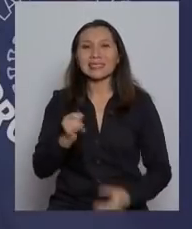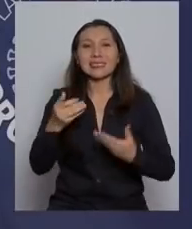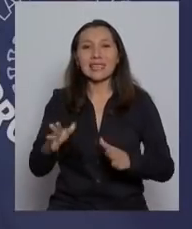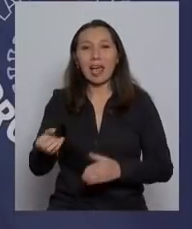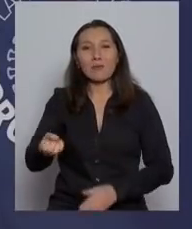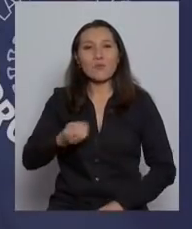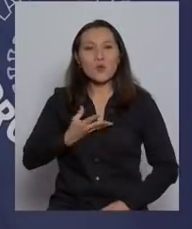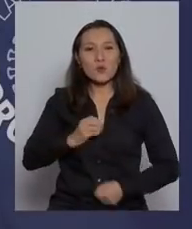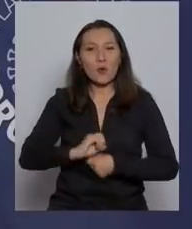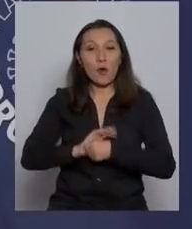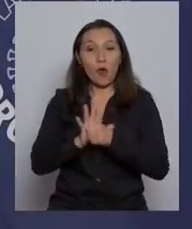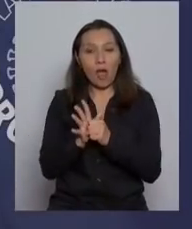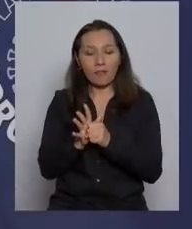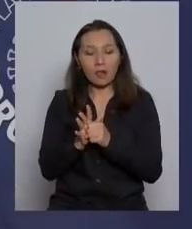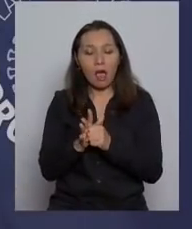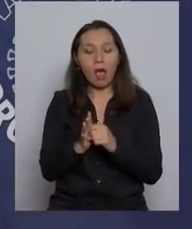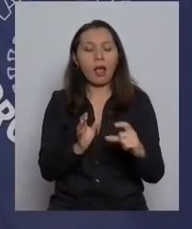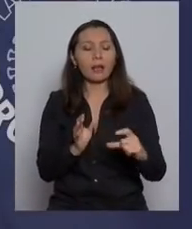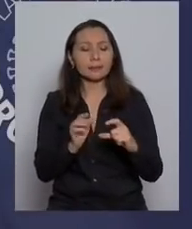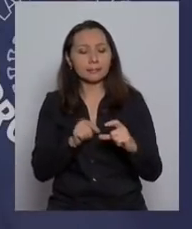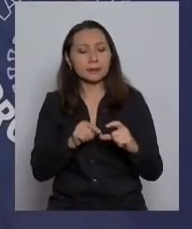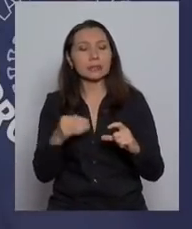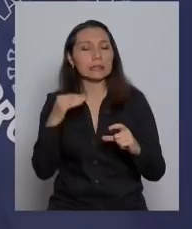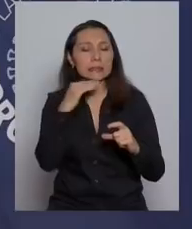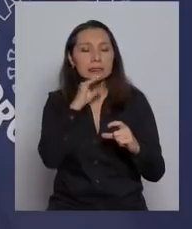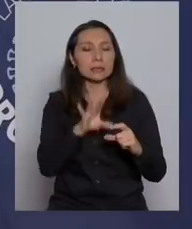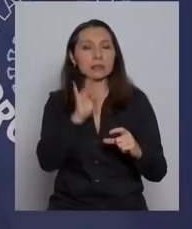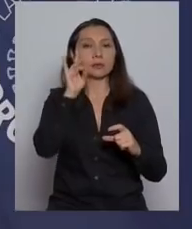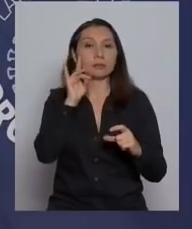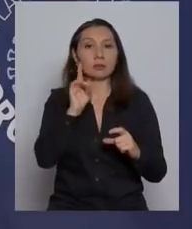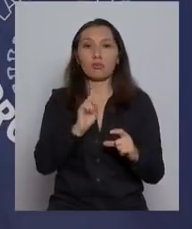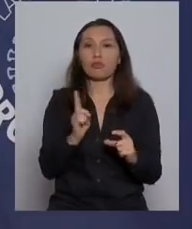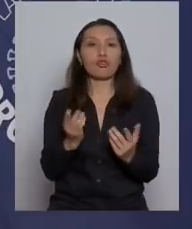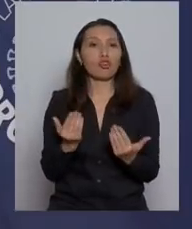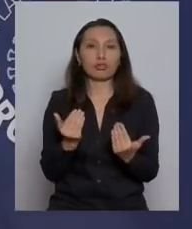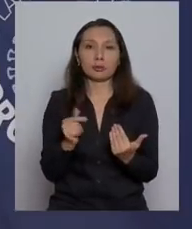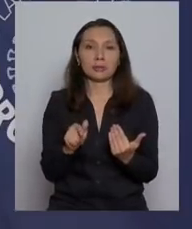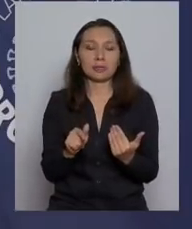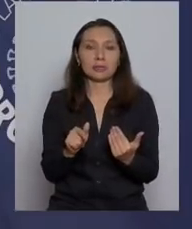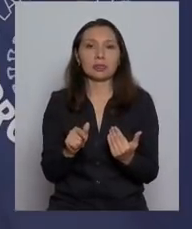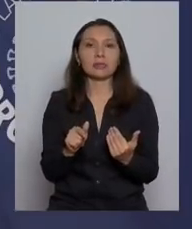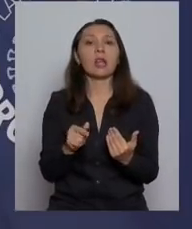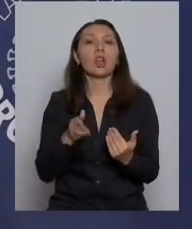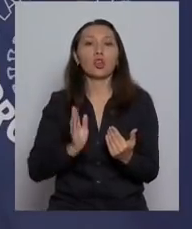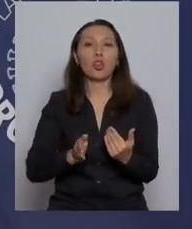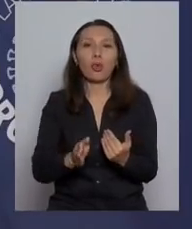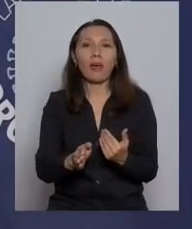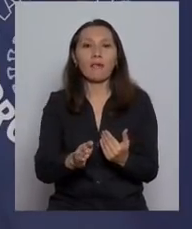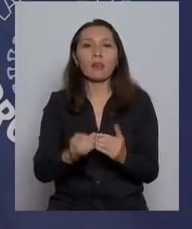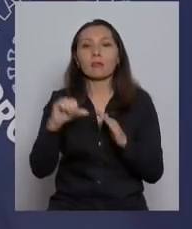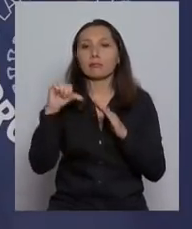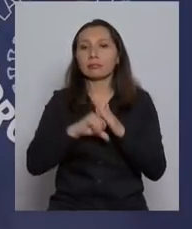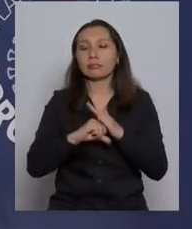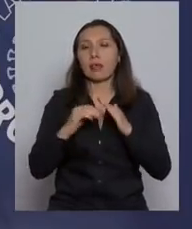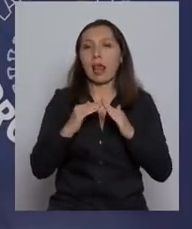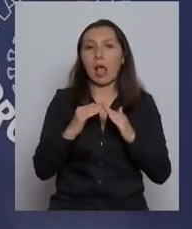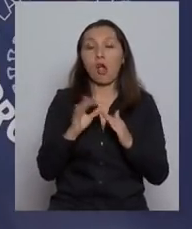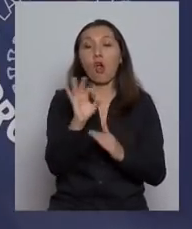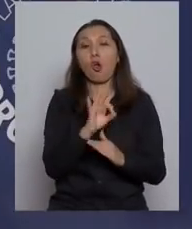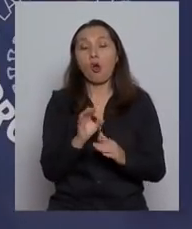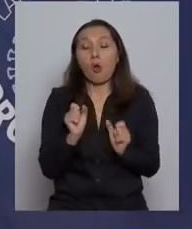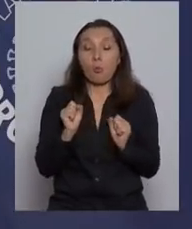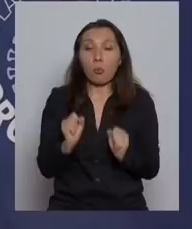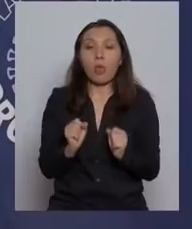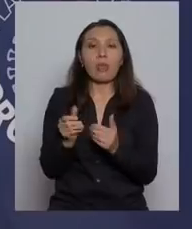enfermó ya por coronavirus. Entonces, no necesita seguir en cuarentena o